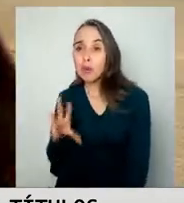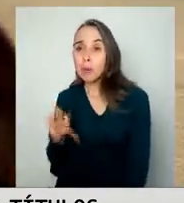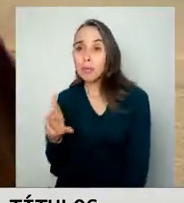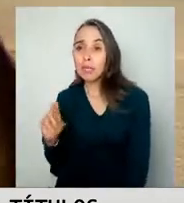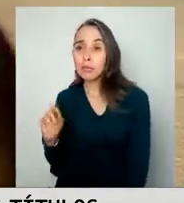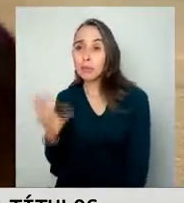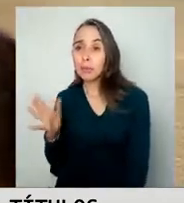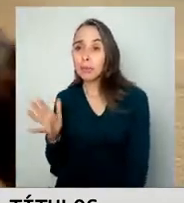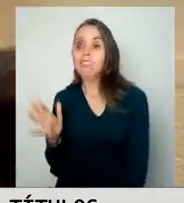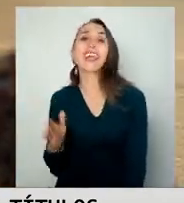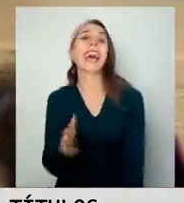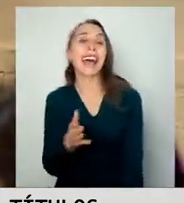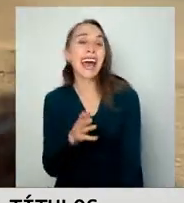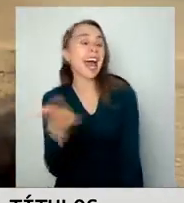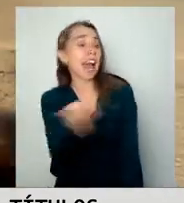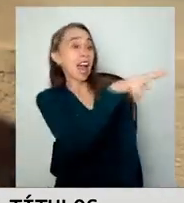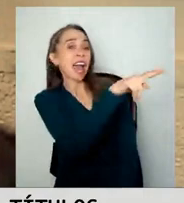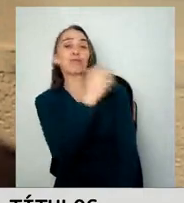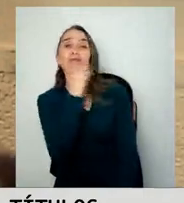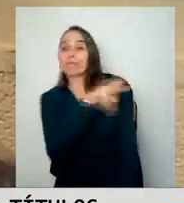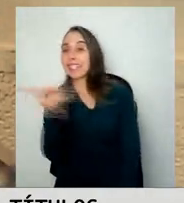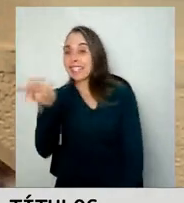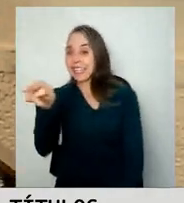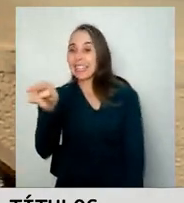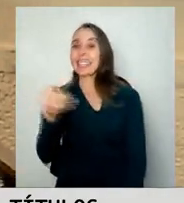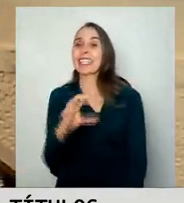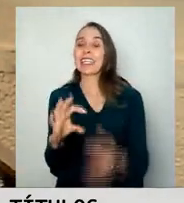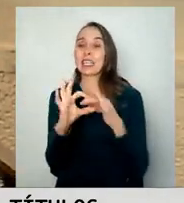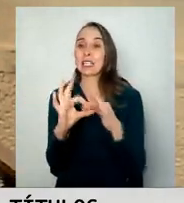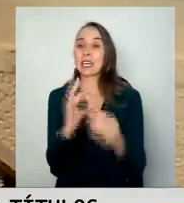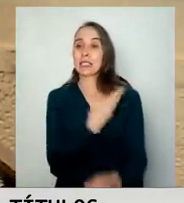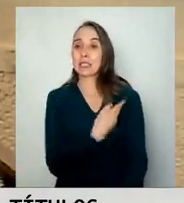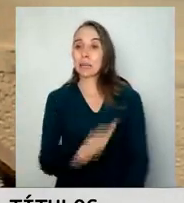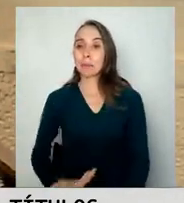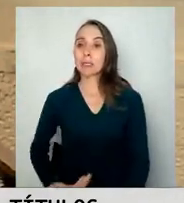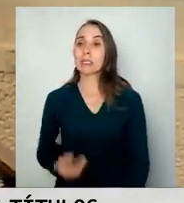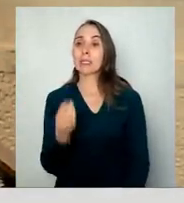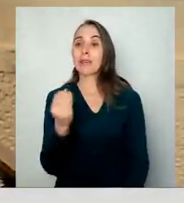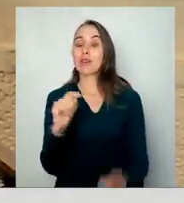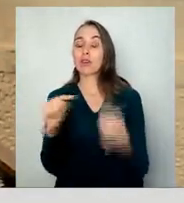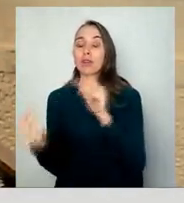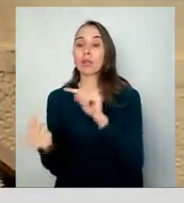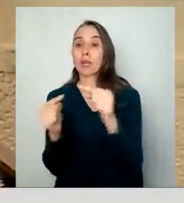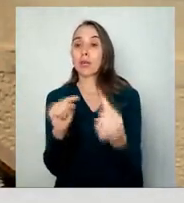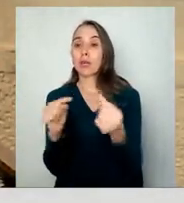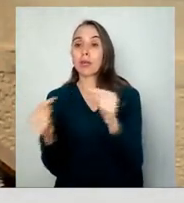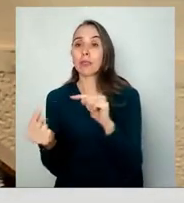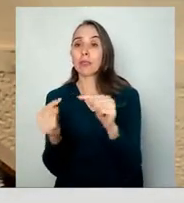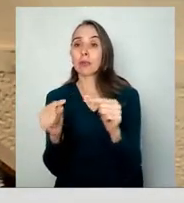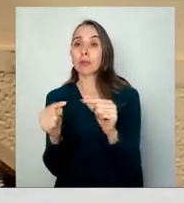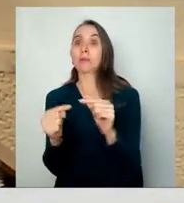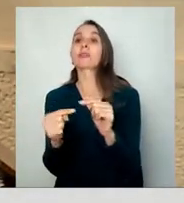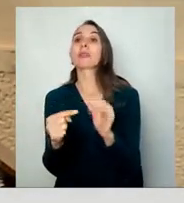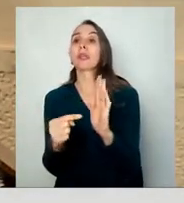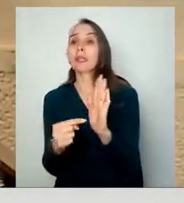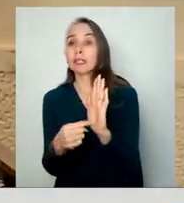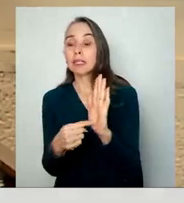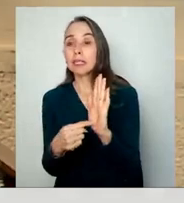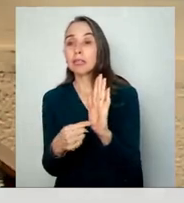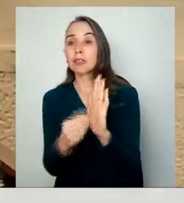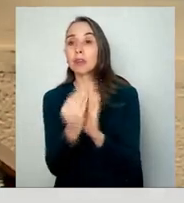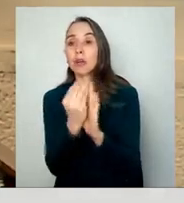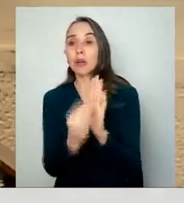Gracias presidente Qué bueno que estemos discutiendo esta modificación de la ley para prohibir